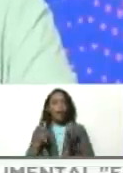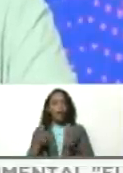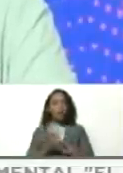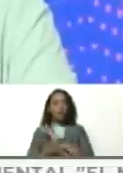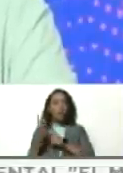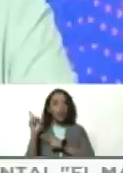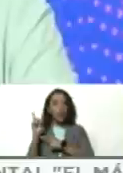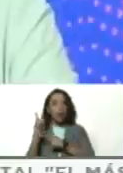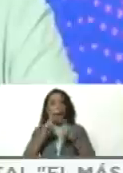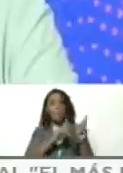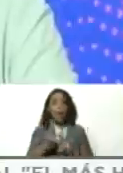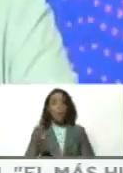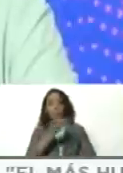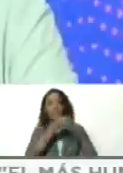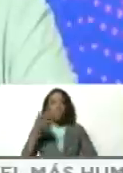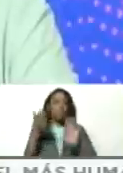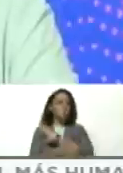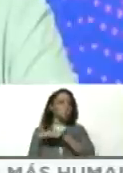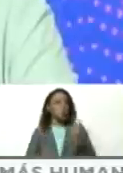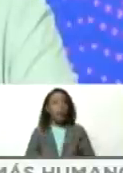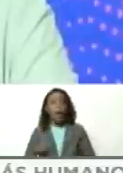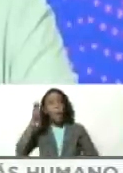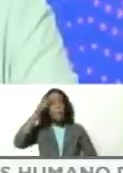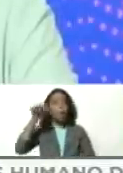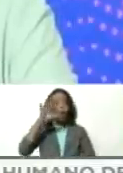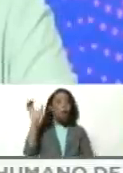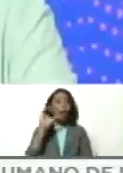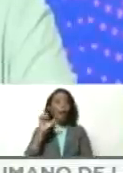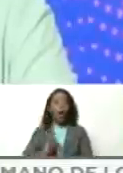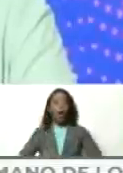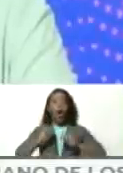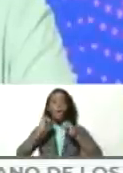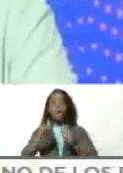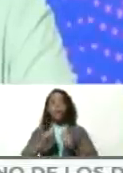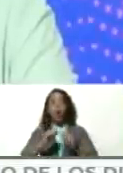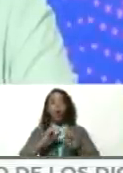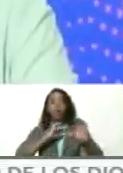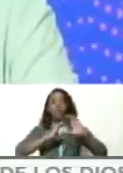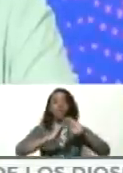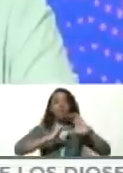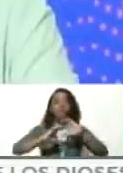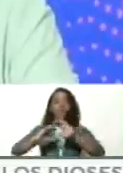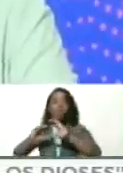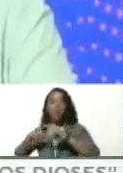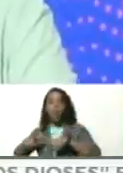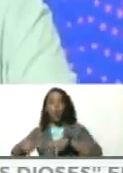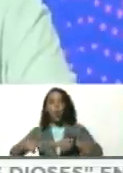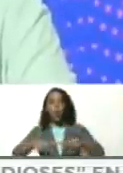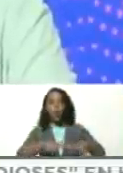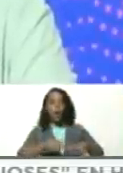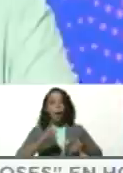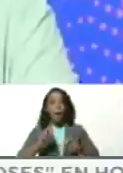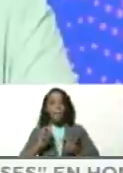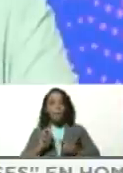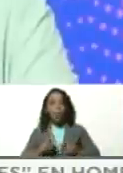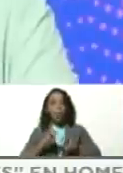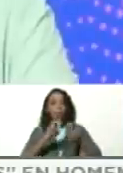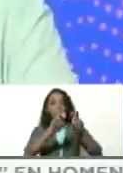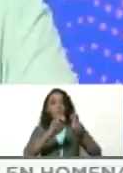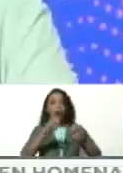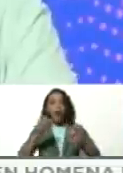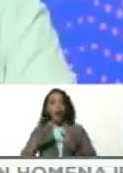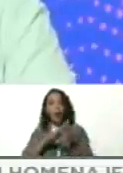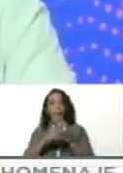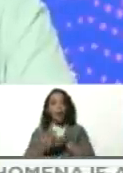El plan fue tan efectivo que el pueblo de Caracas empezó a conversar en la esquina, en la escalera, en el barrio, en el